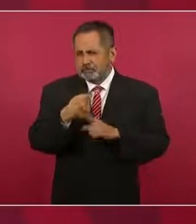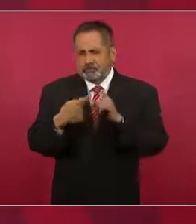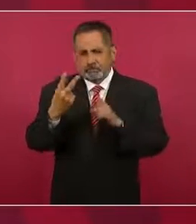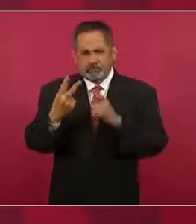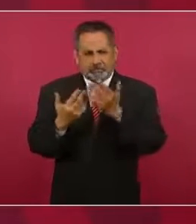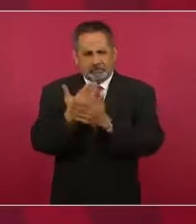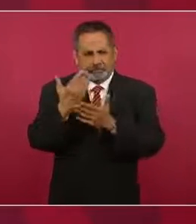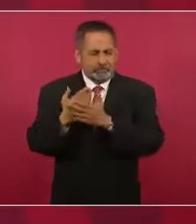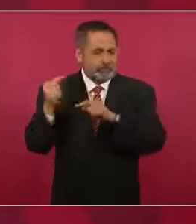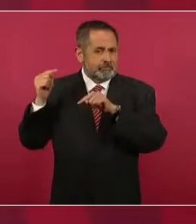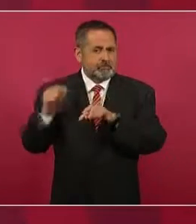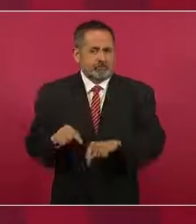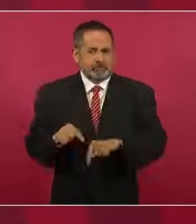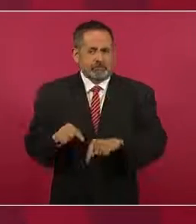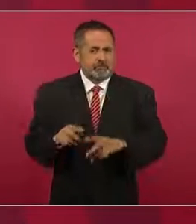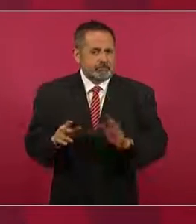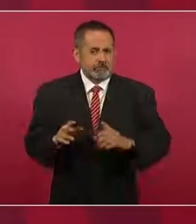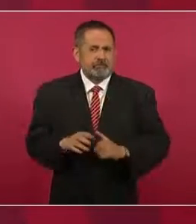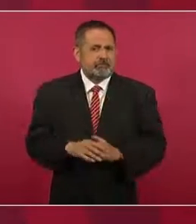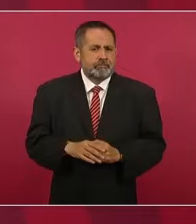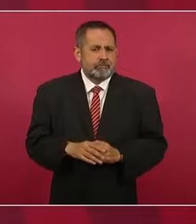2 de la mañana. Llegamos